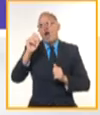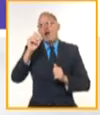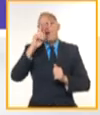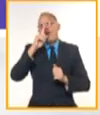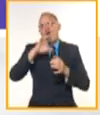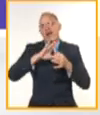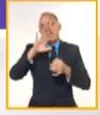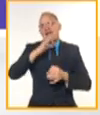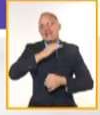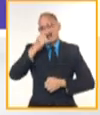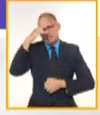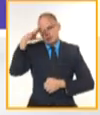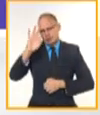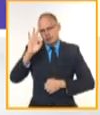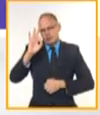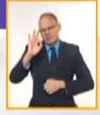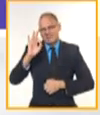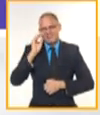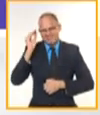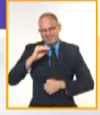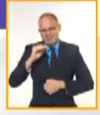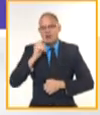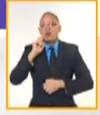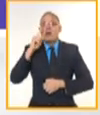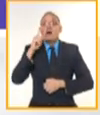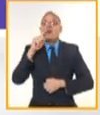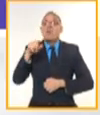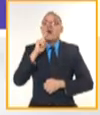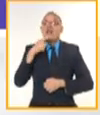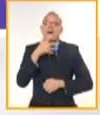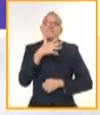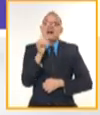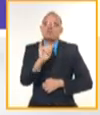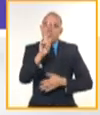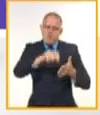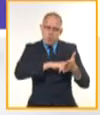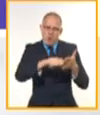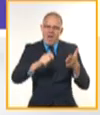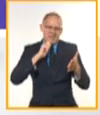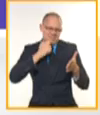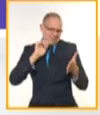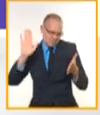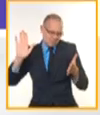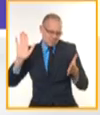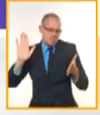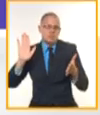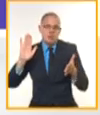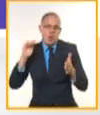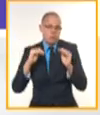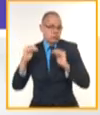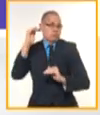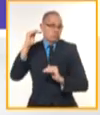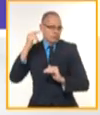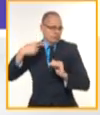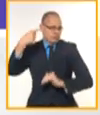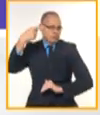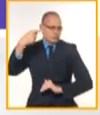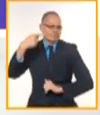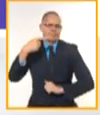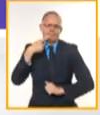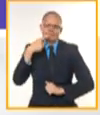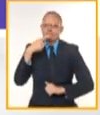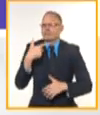Cámara de Representantes. Nivel de desaprobación que tiene el Congreso en estos momentos, 61% de los